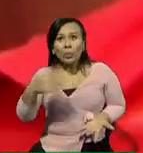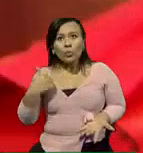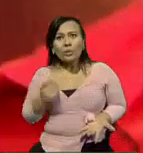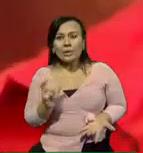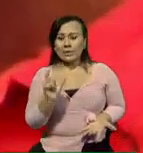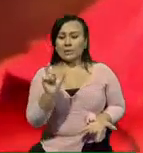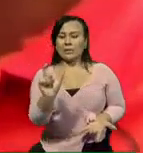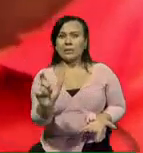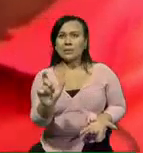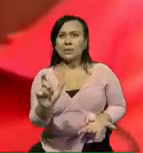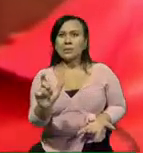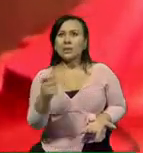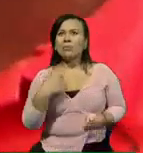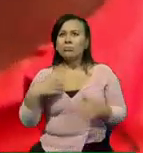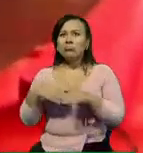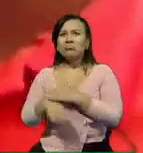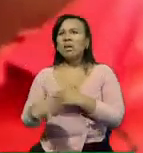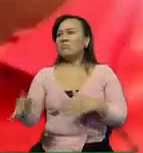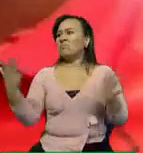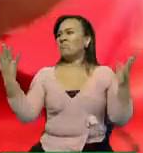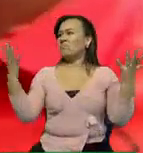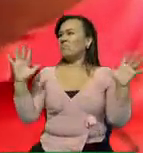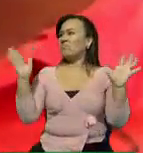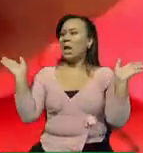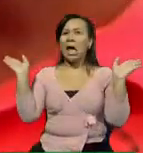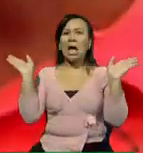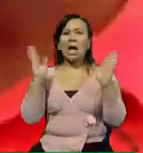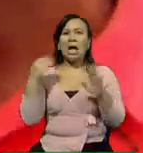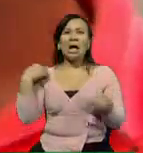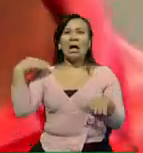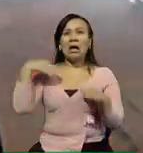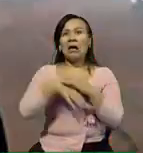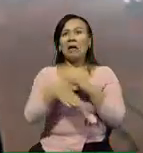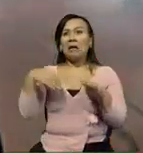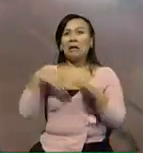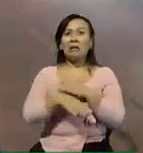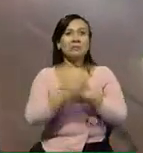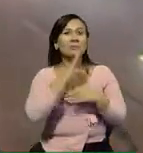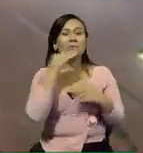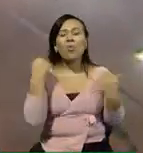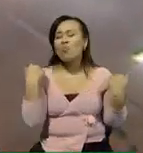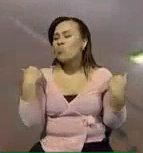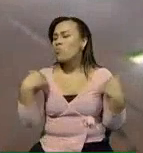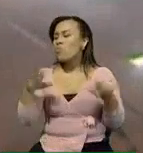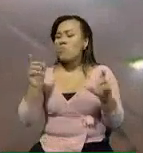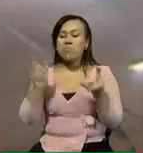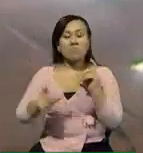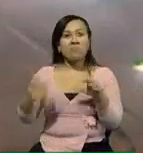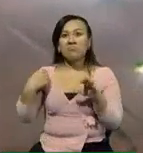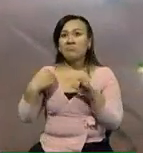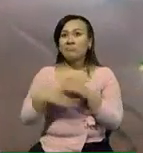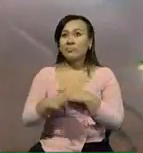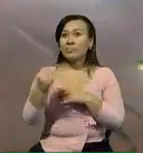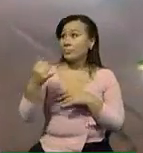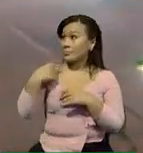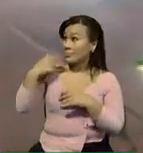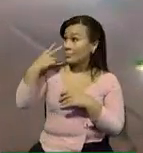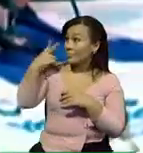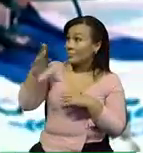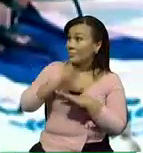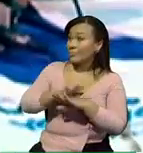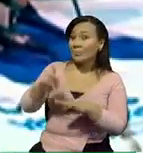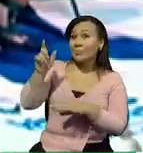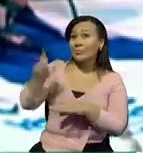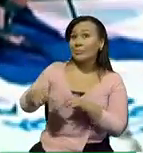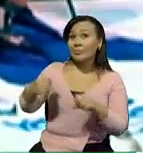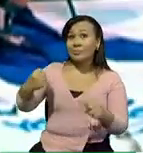para identificarlo, pero aquí no tienen nada. No, entra el Raimundo y todo el mundo. En tanto, el sujeto que disparó y el campanero están identificados.